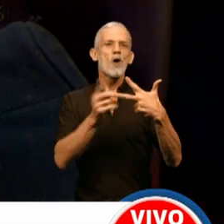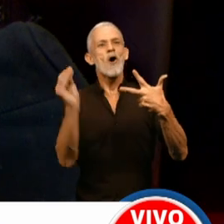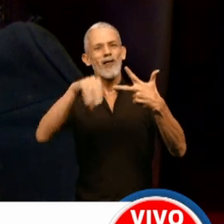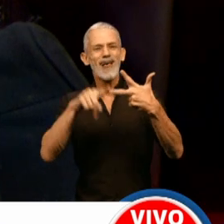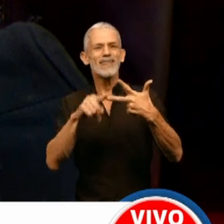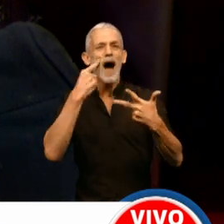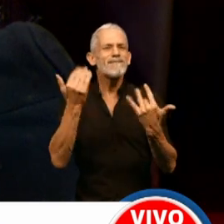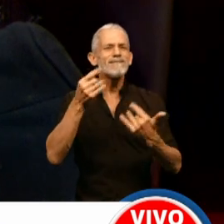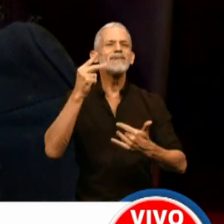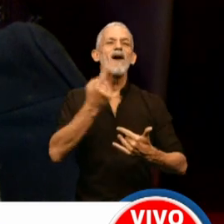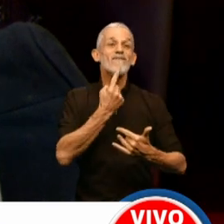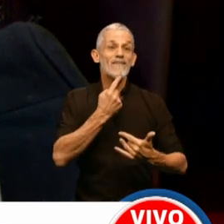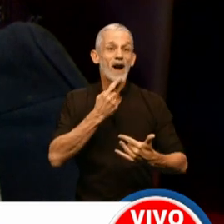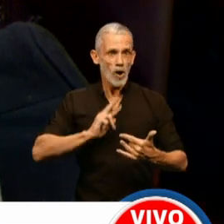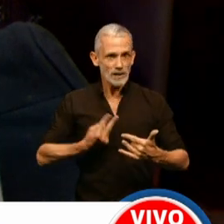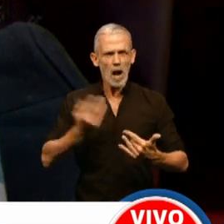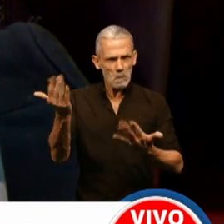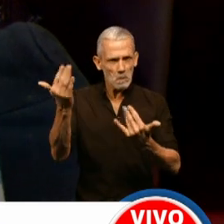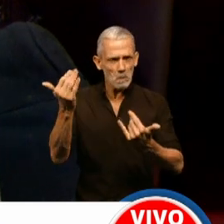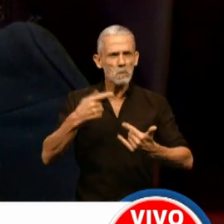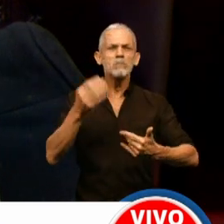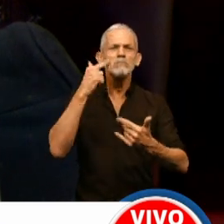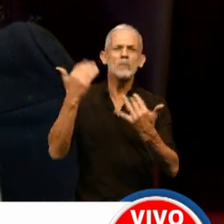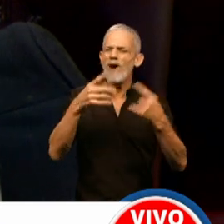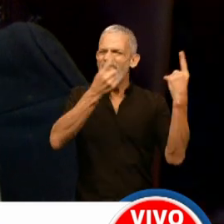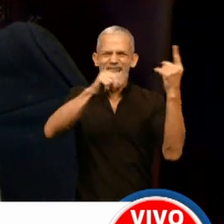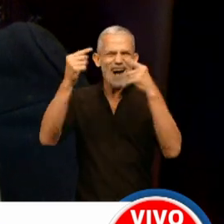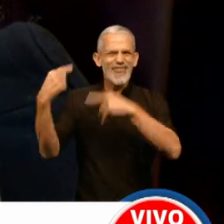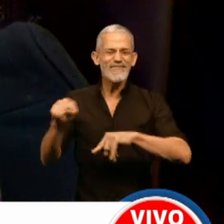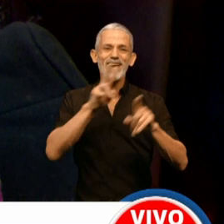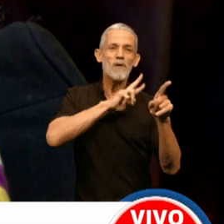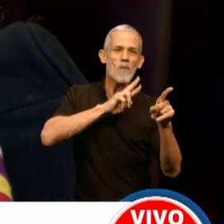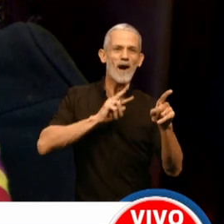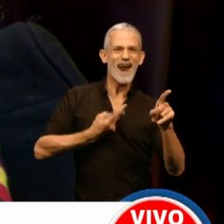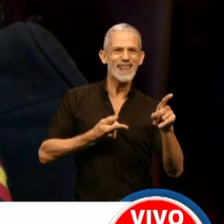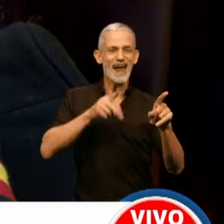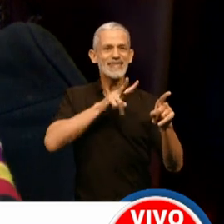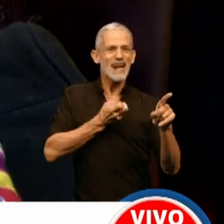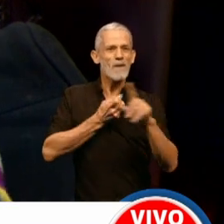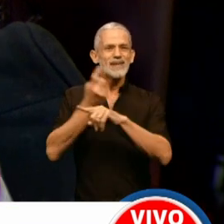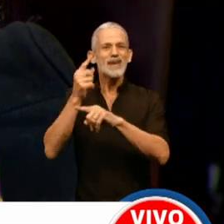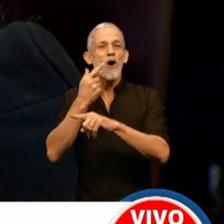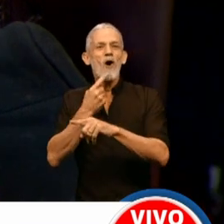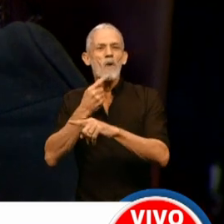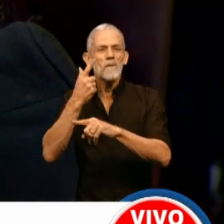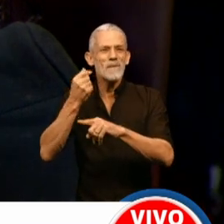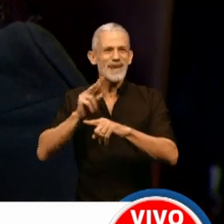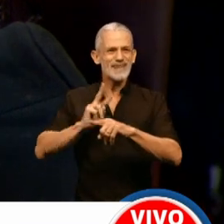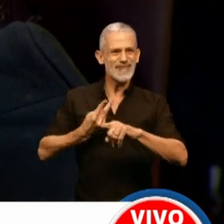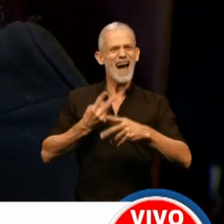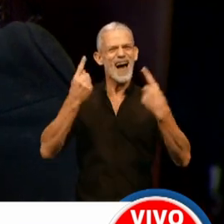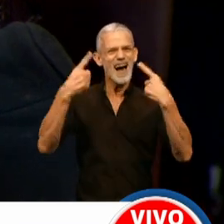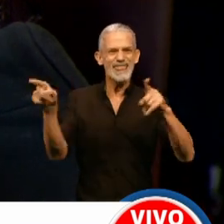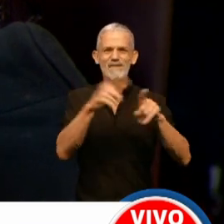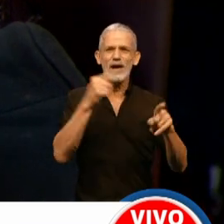escuchar sus testimonios sus experiencias que son bien diferentes de las compañeras travestis yo en esta instancia de poder escuchar todas las